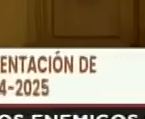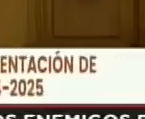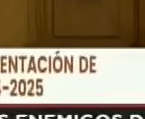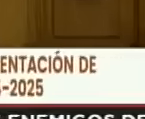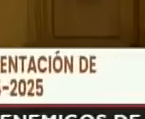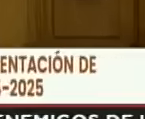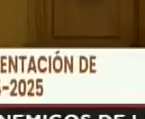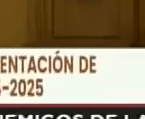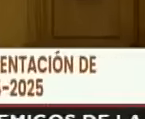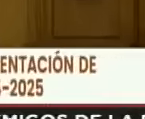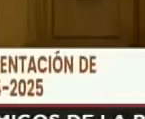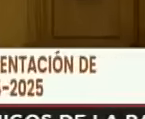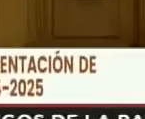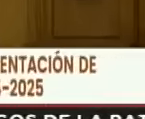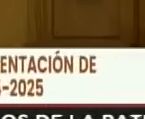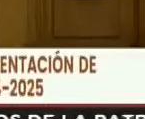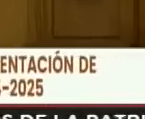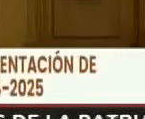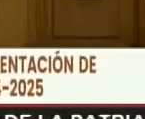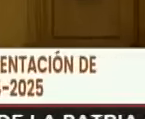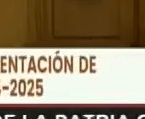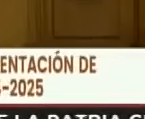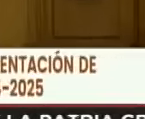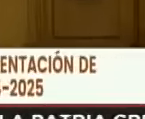de Caracas.